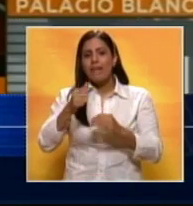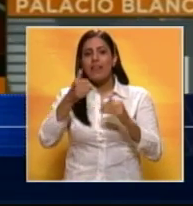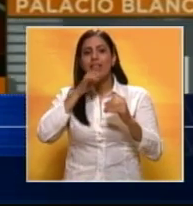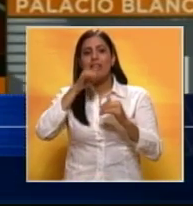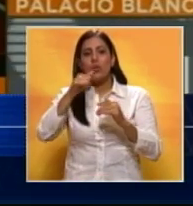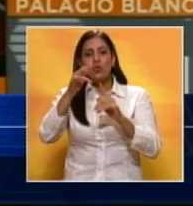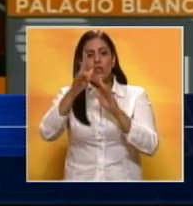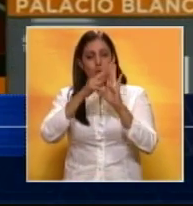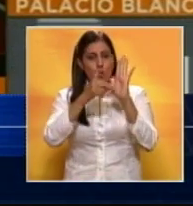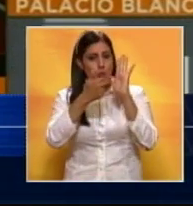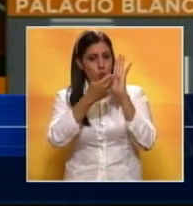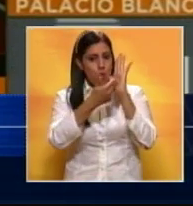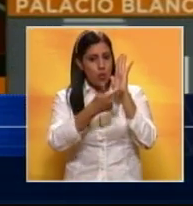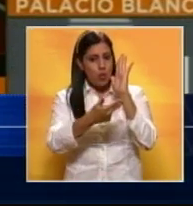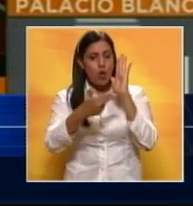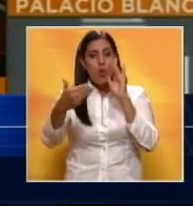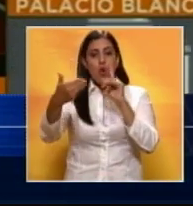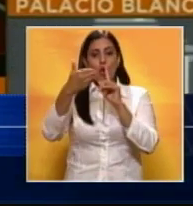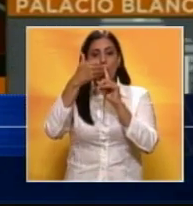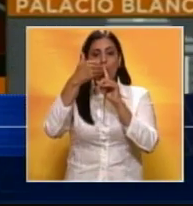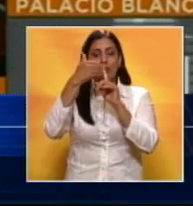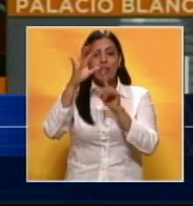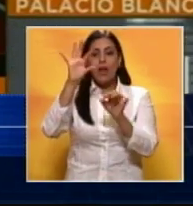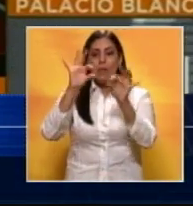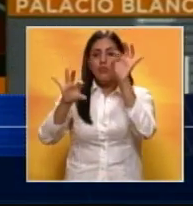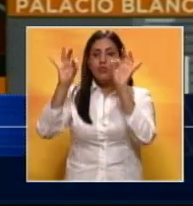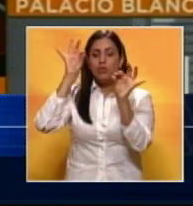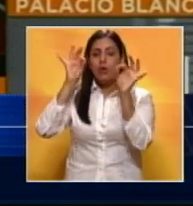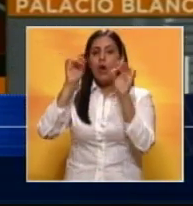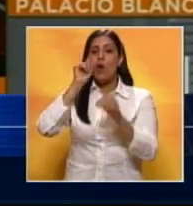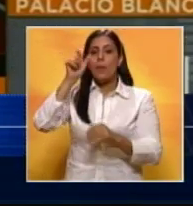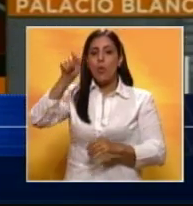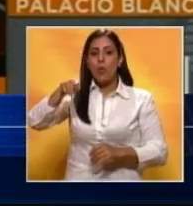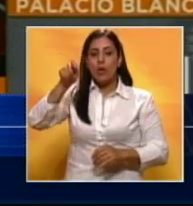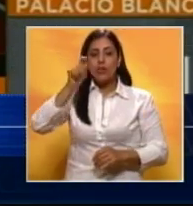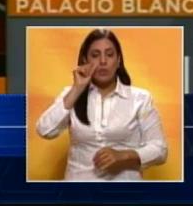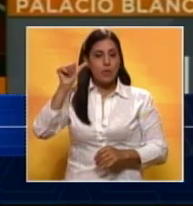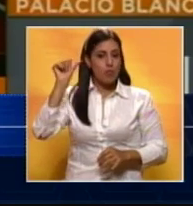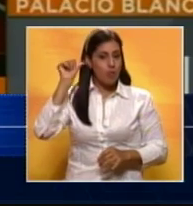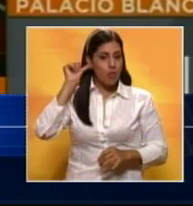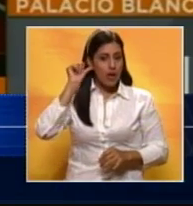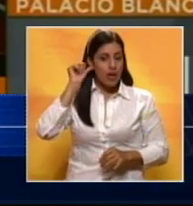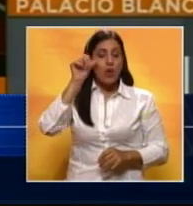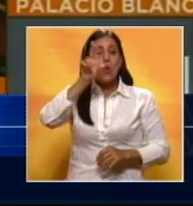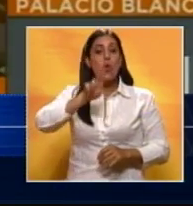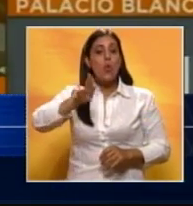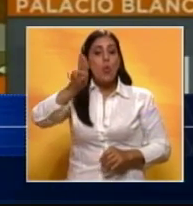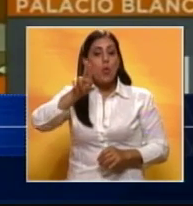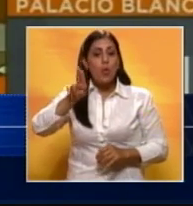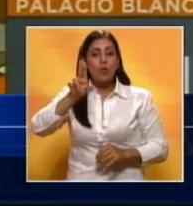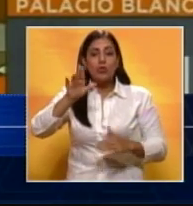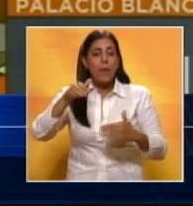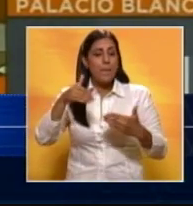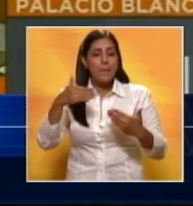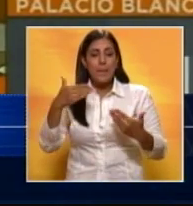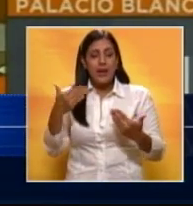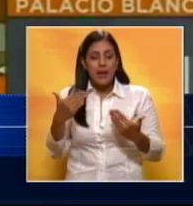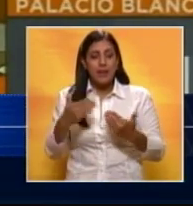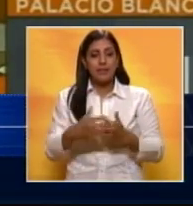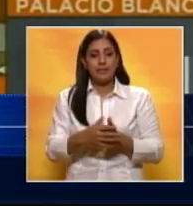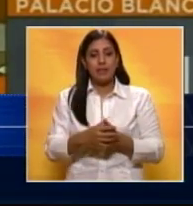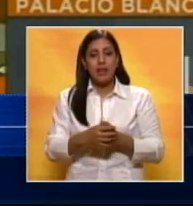demanda de nulidad contra la elección de los magistrados y magistradas del TCJ, utilizando para ello